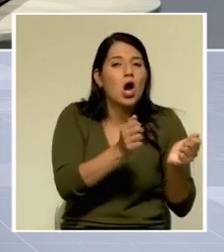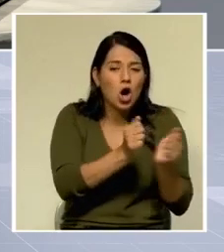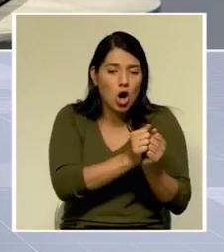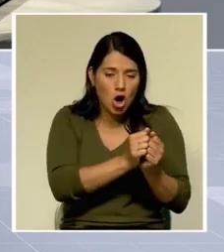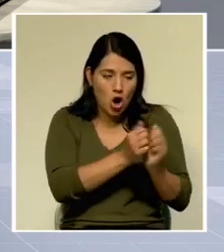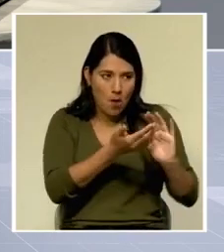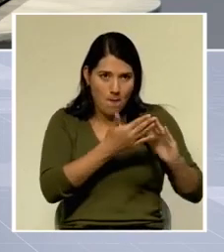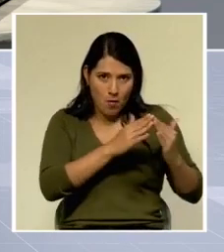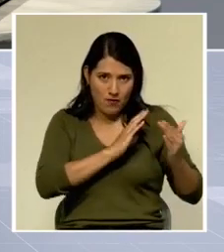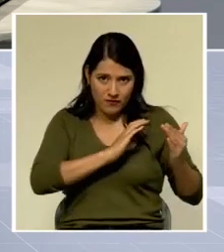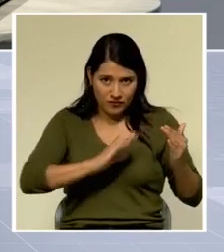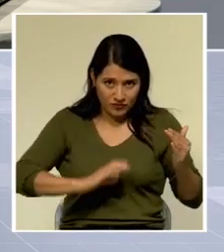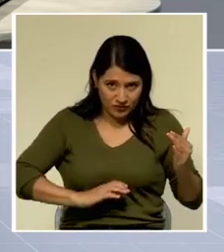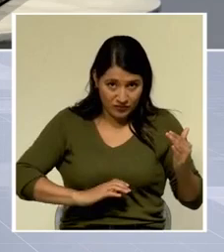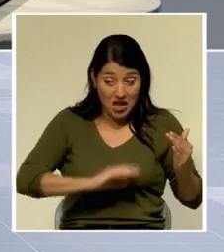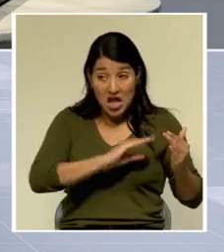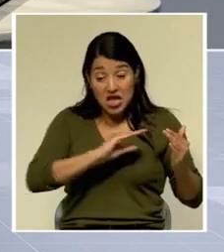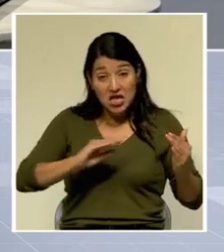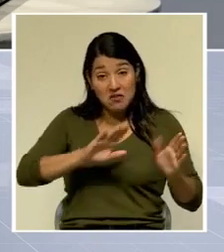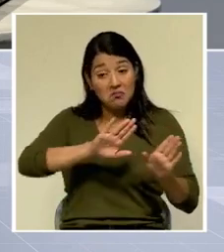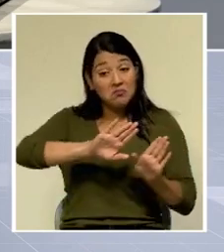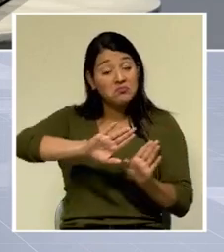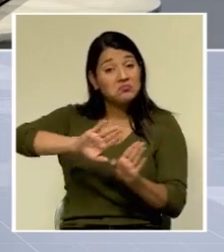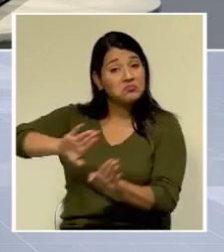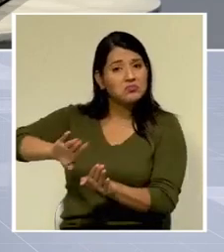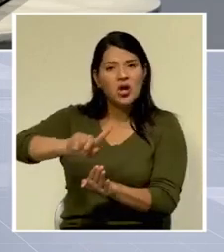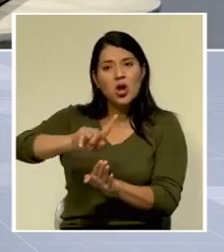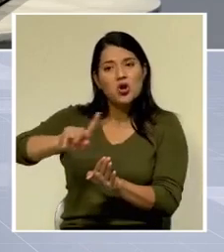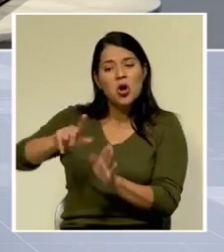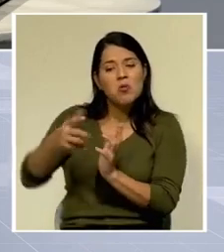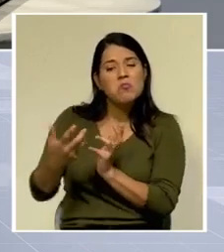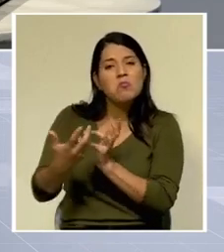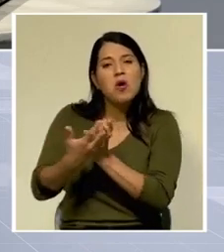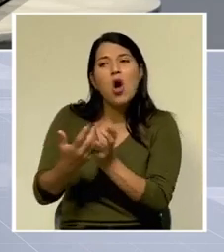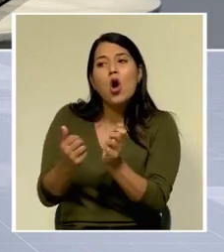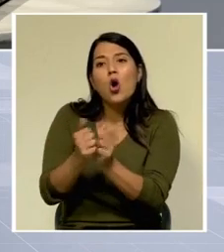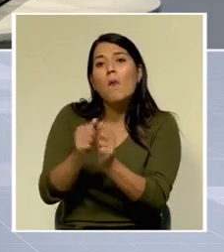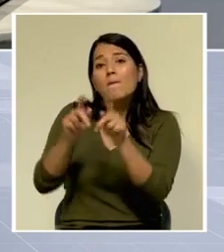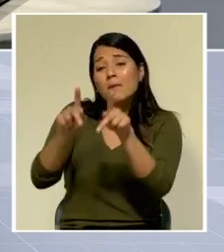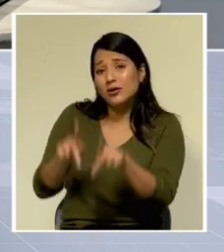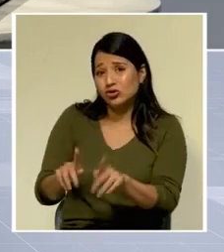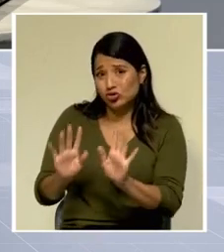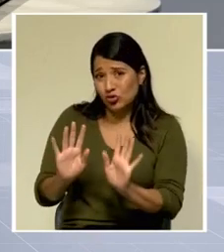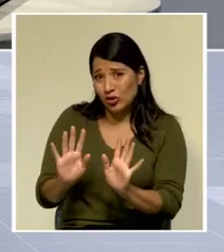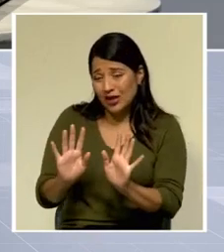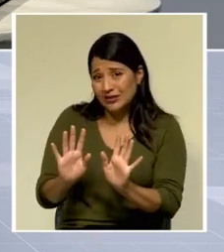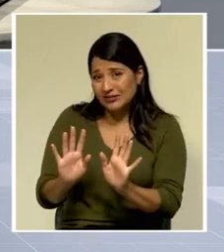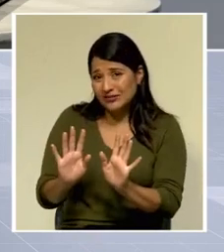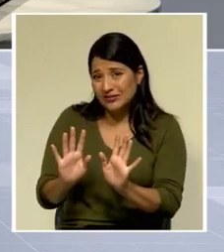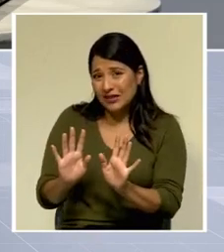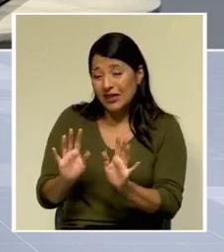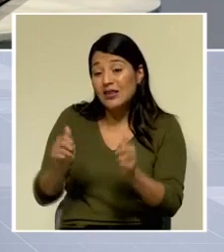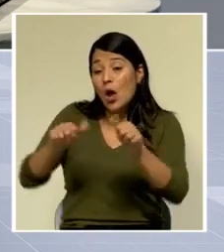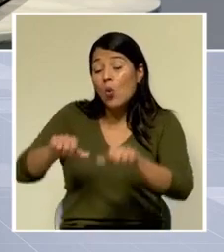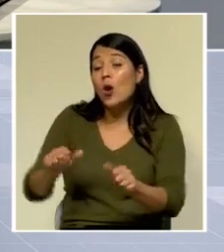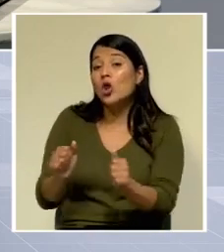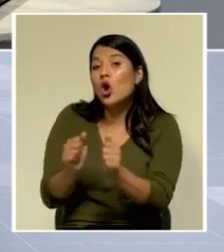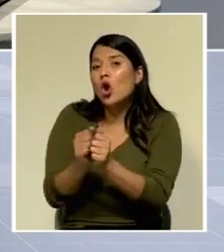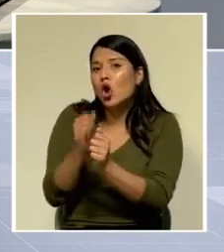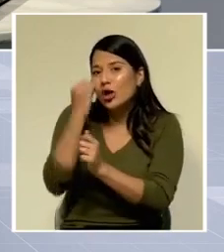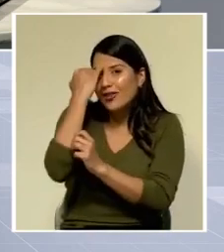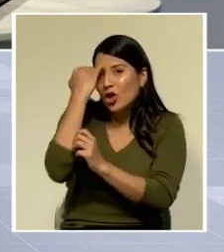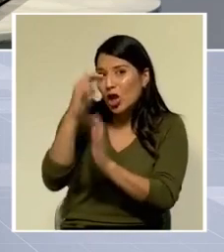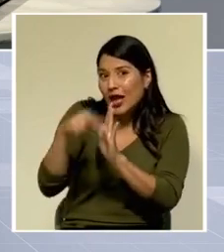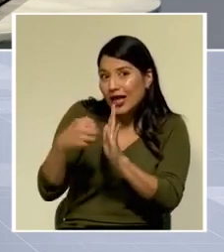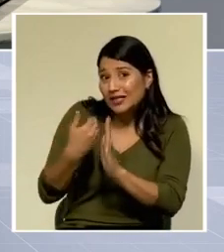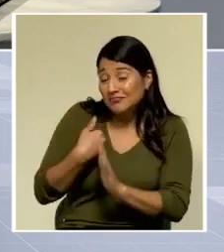el electorado más progresista, que ve con muy, muy malos ojos este tema de ideología de género, de traer a valor presente algo